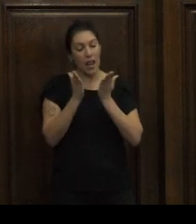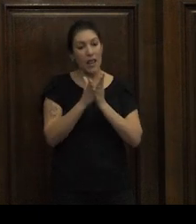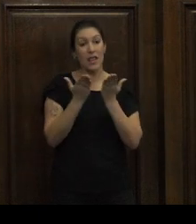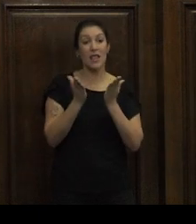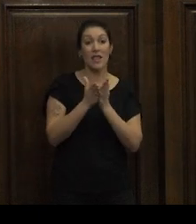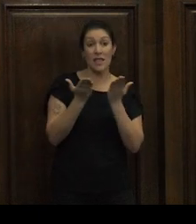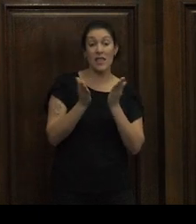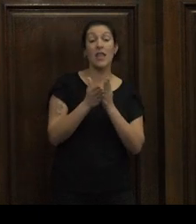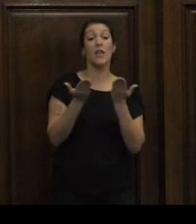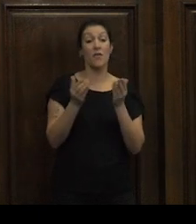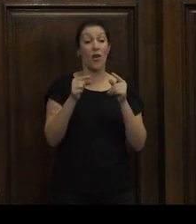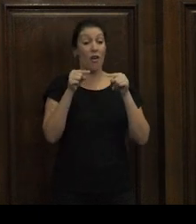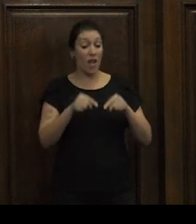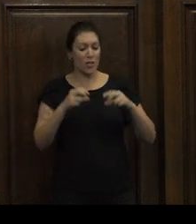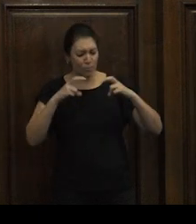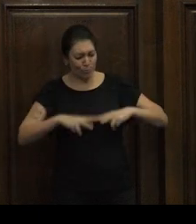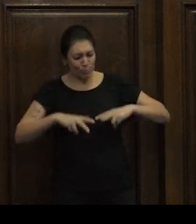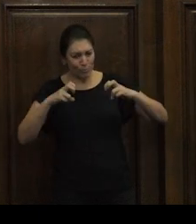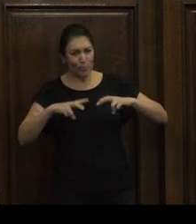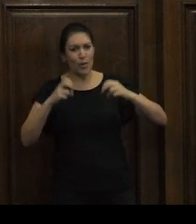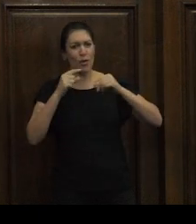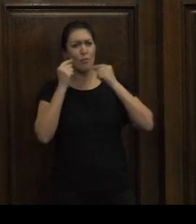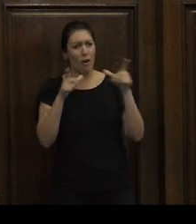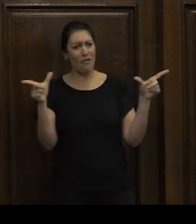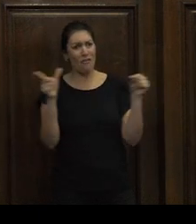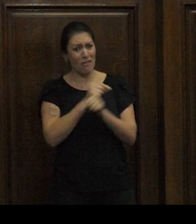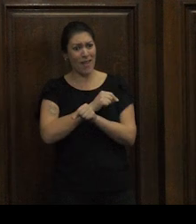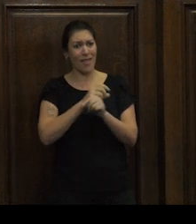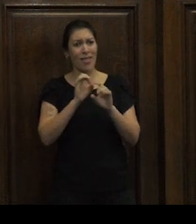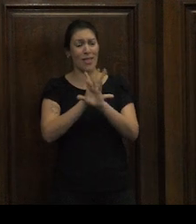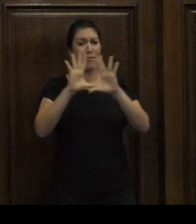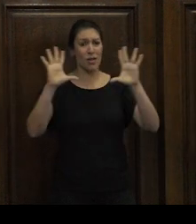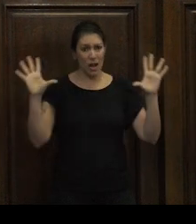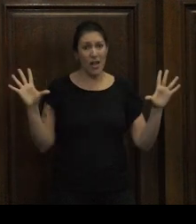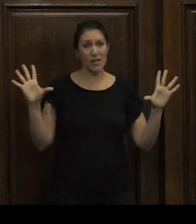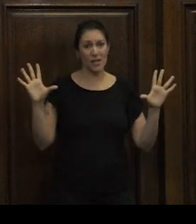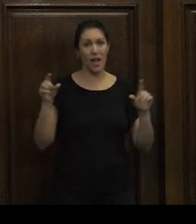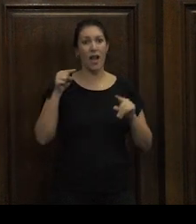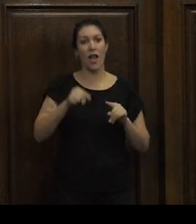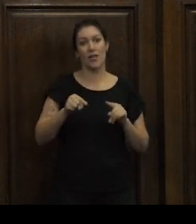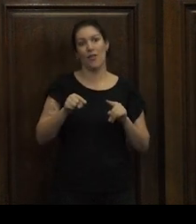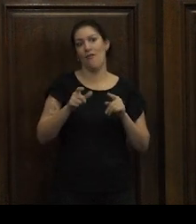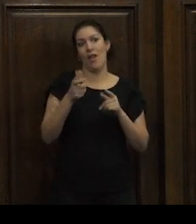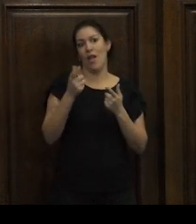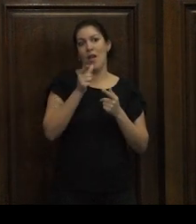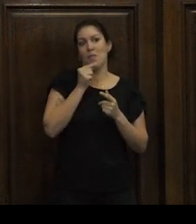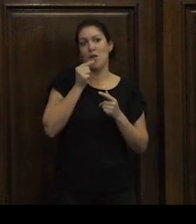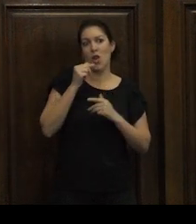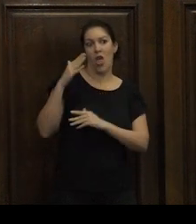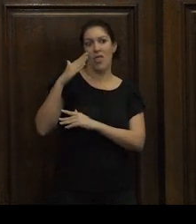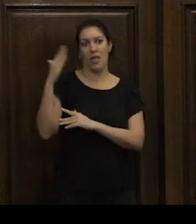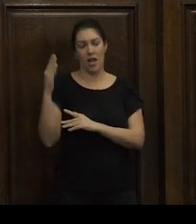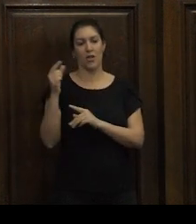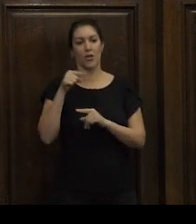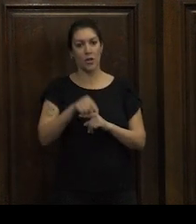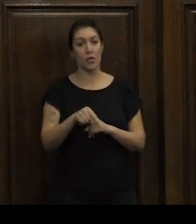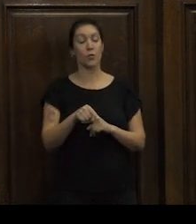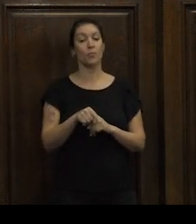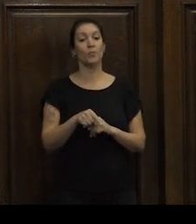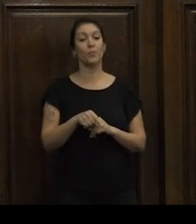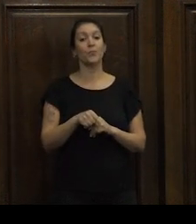que vaticinan o que analizan el final de las democracias, ¿no? Junto al auge de extrema derecha y la ascensión de un yo